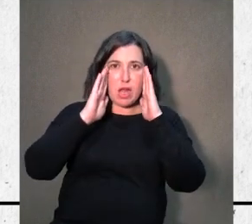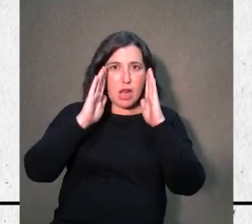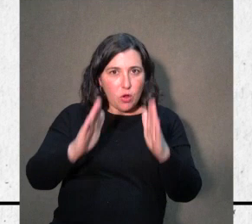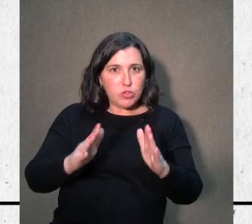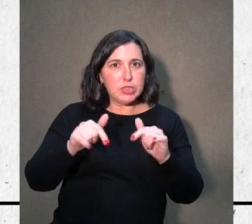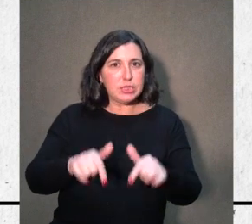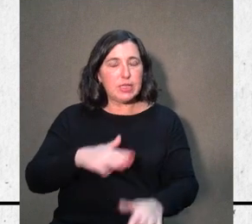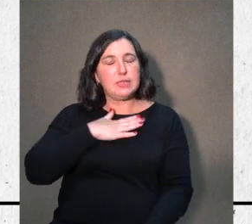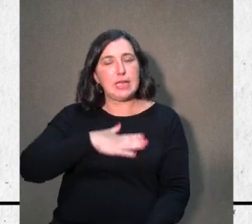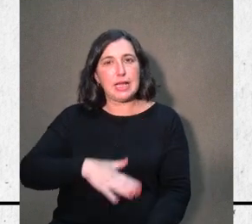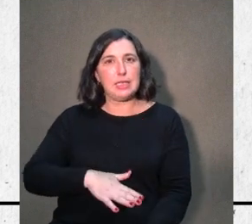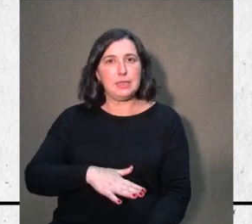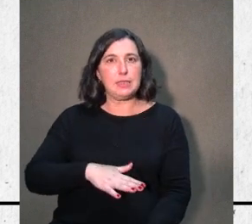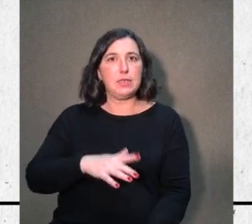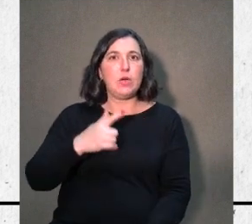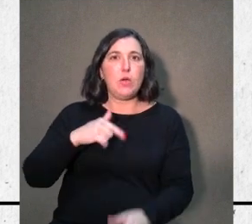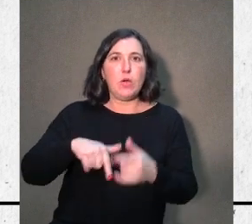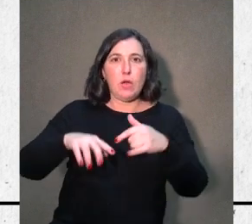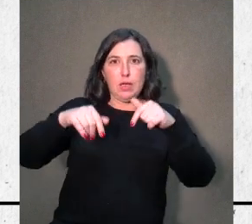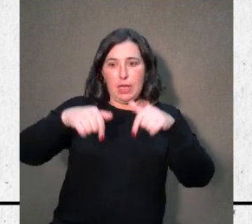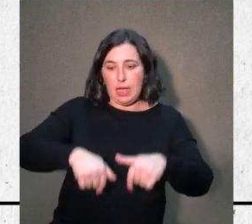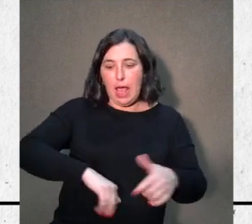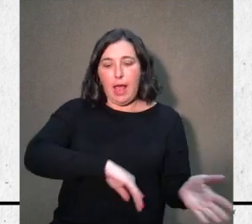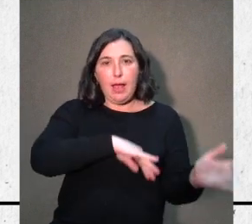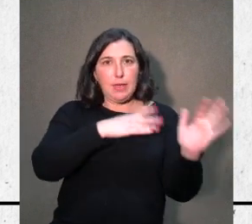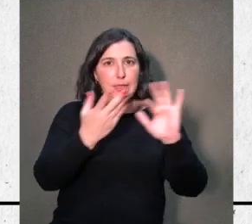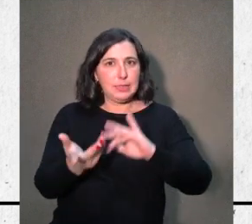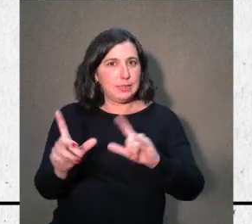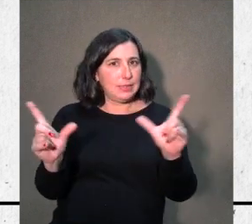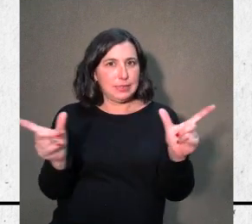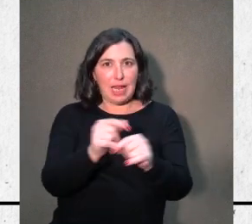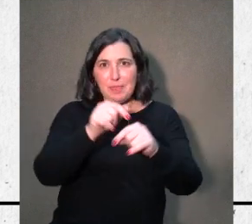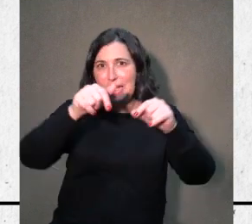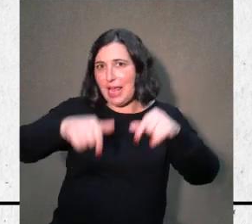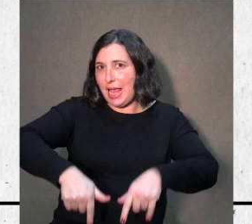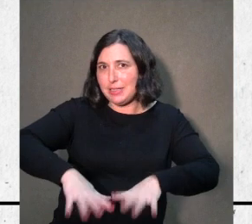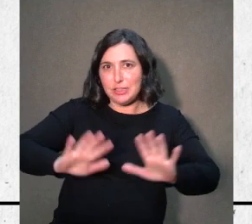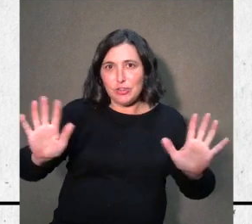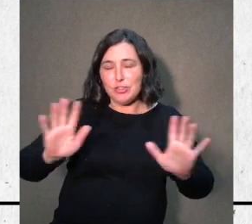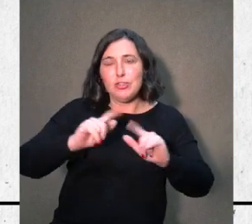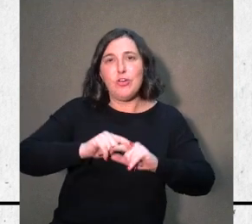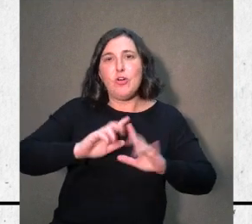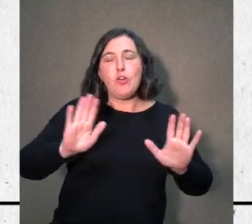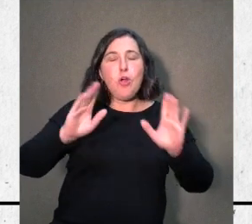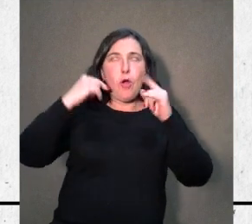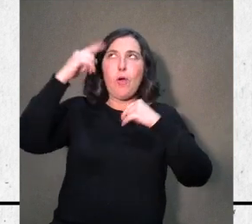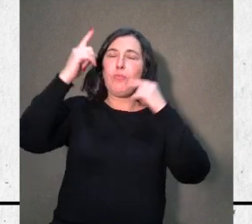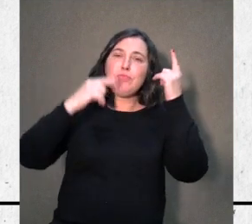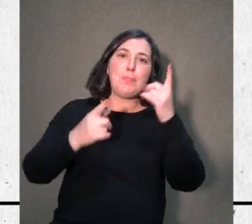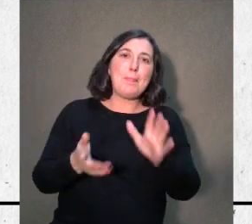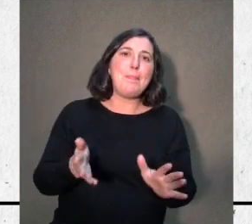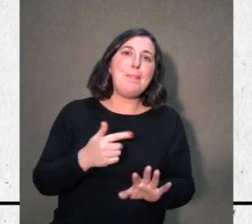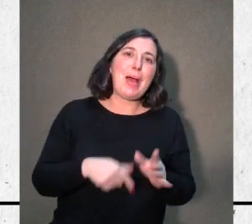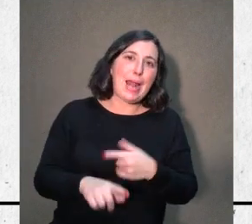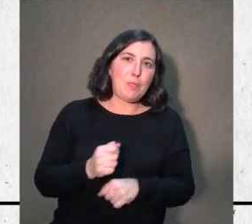De acá hasta que termine esto que es maravilloso, no como para darle al 100. Si no, es como